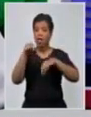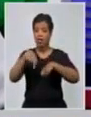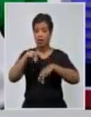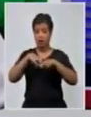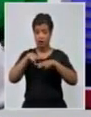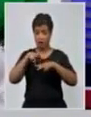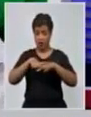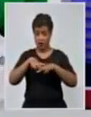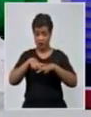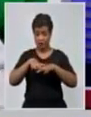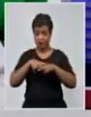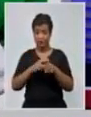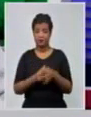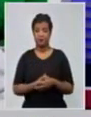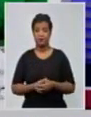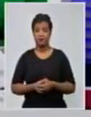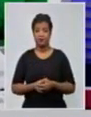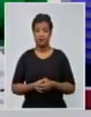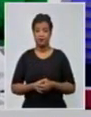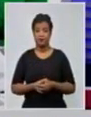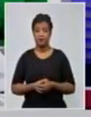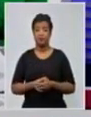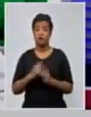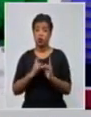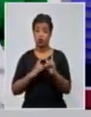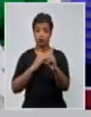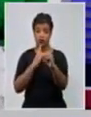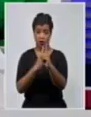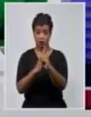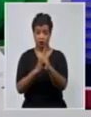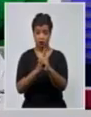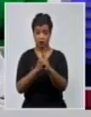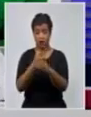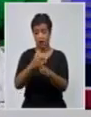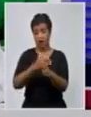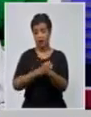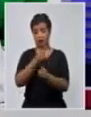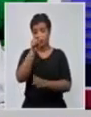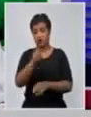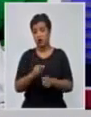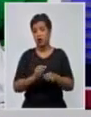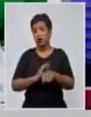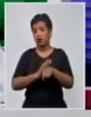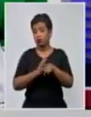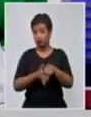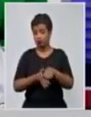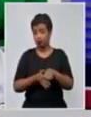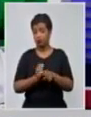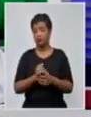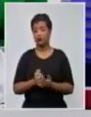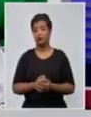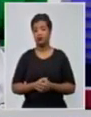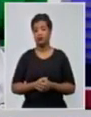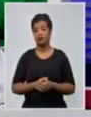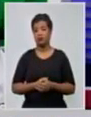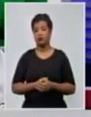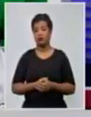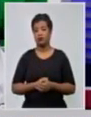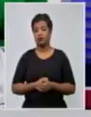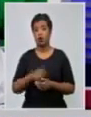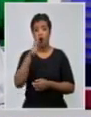Habana, contacto de caso confirmado, con antecedentes de hipertensión